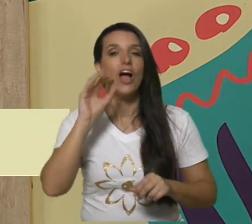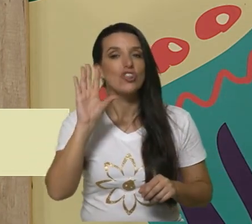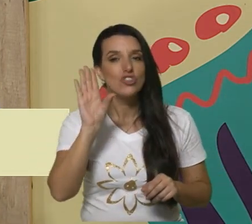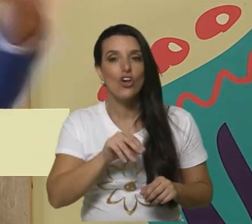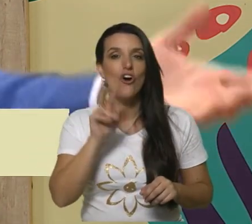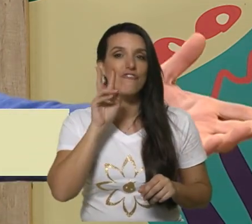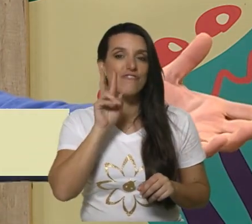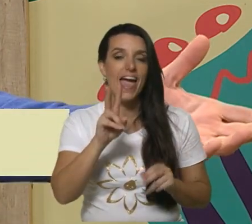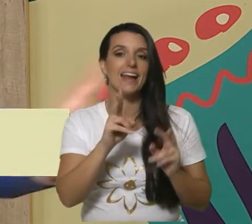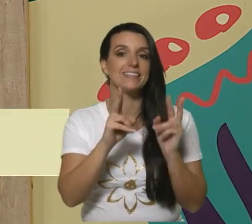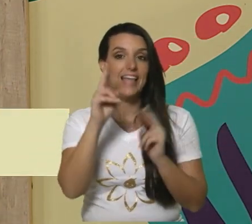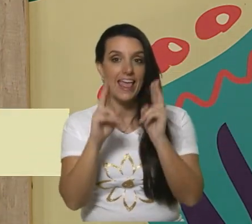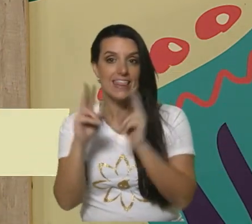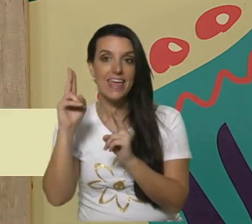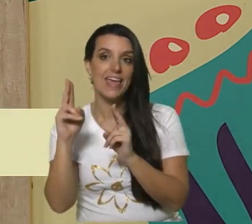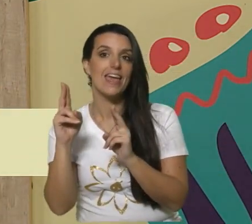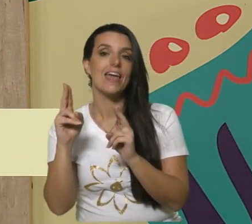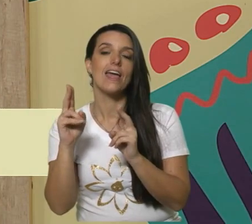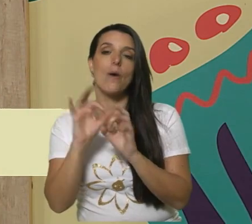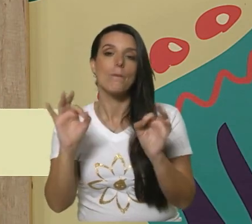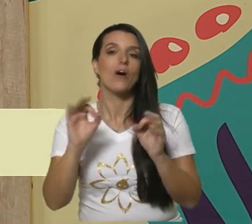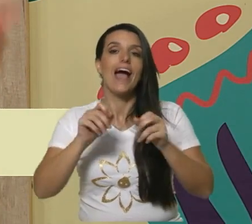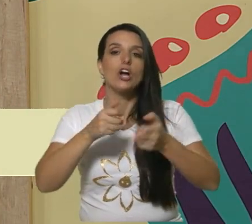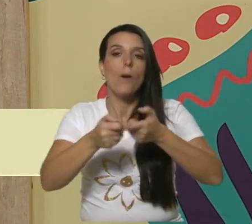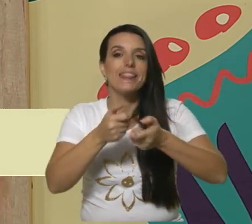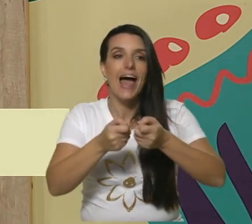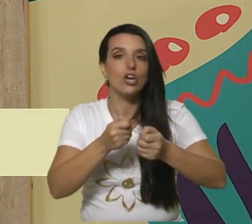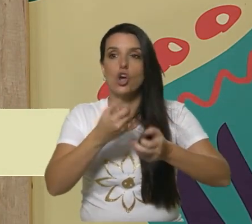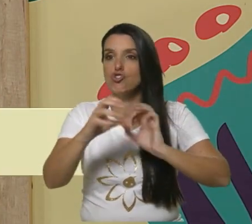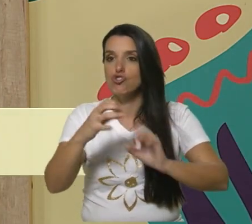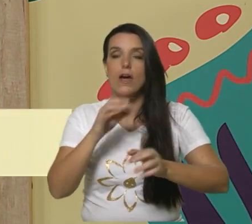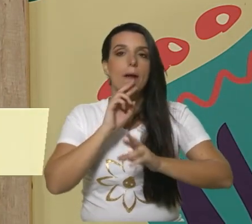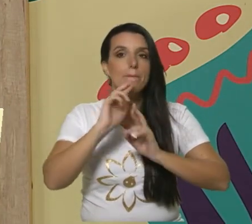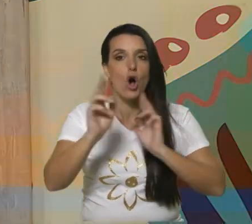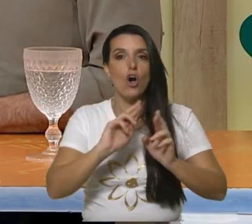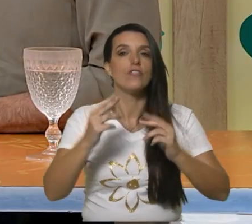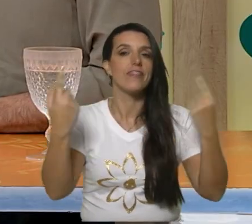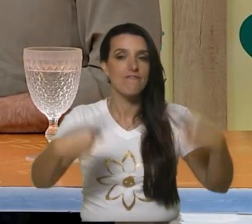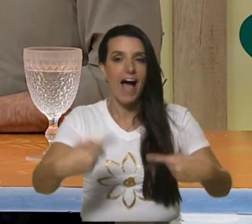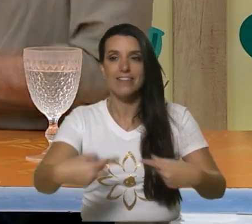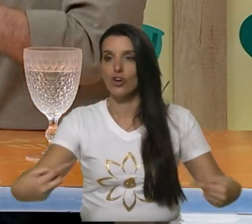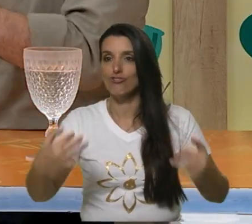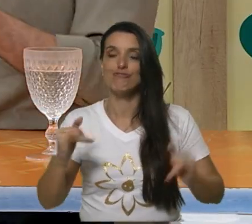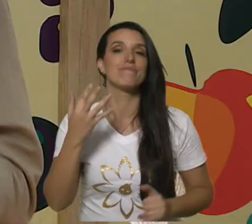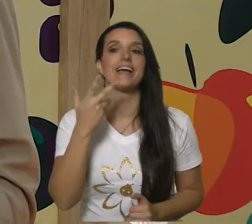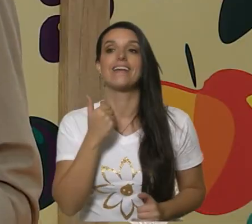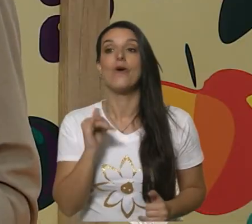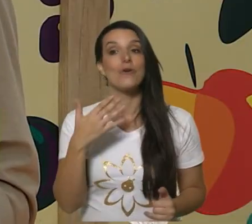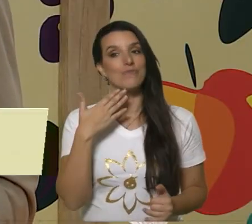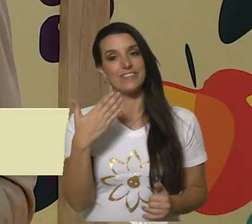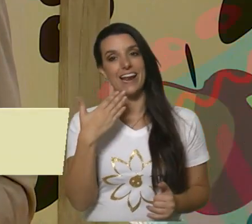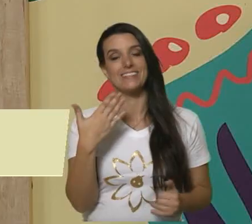en la serie y les les gener una reflexión lo pongan en los comentarios hay mucho debate en los comentarios Está muy bueno también eso lo Comenten entonces Diego